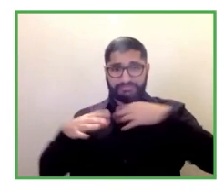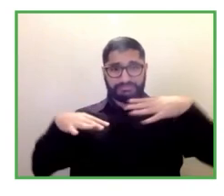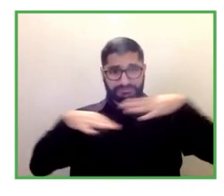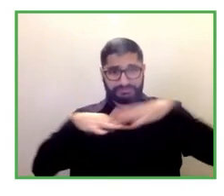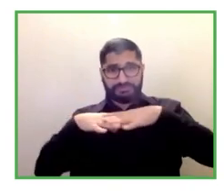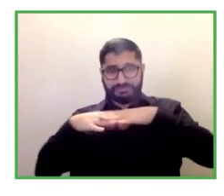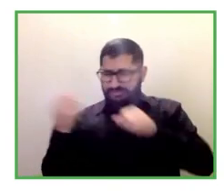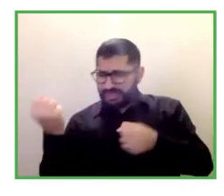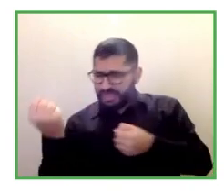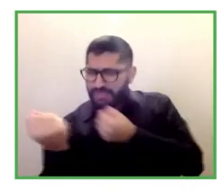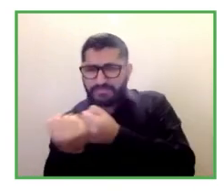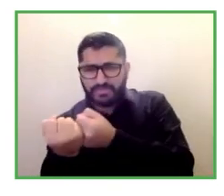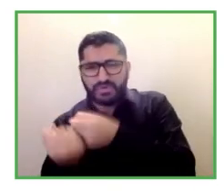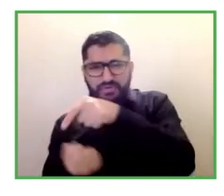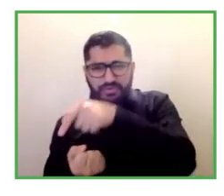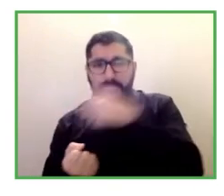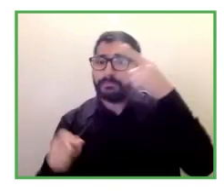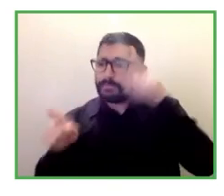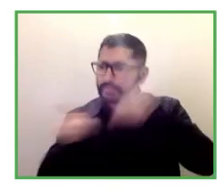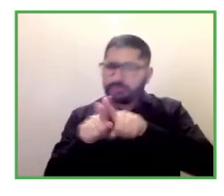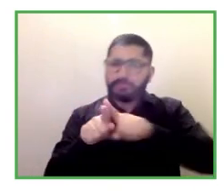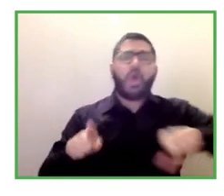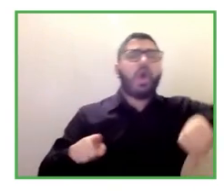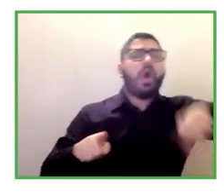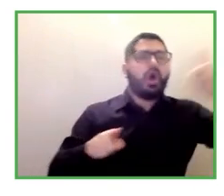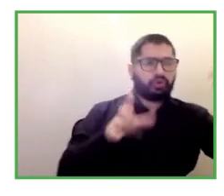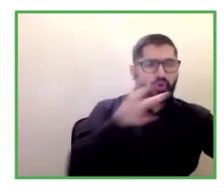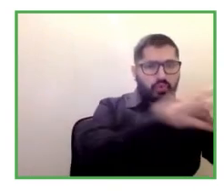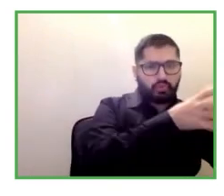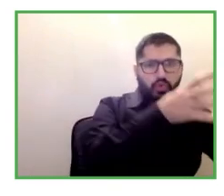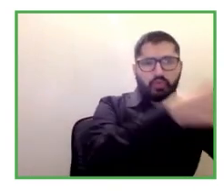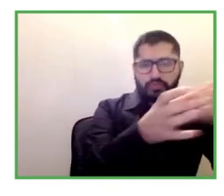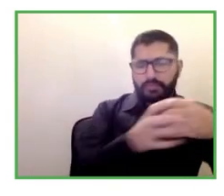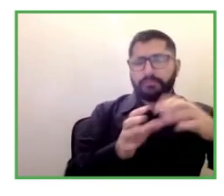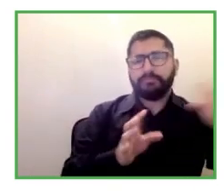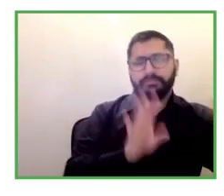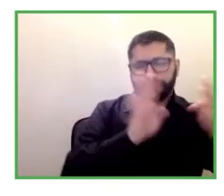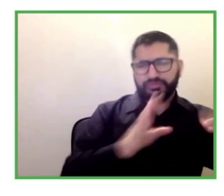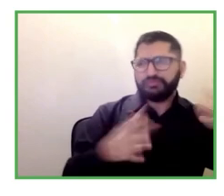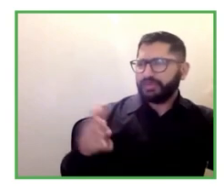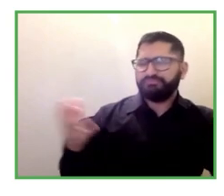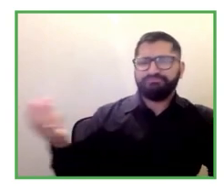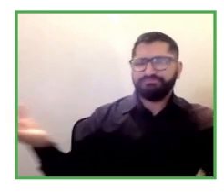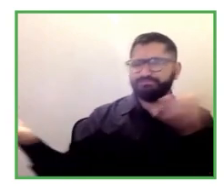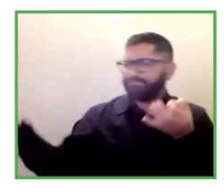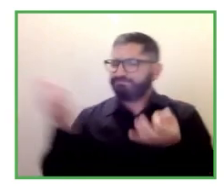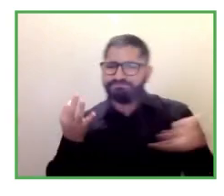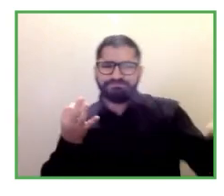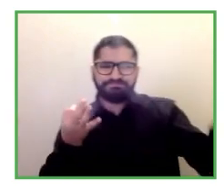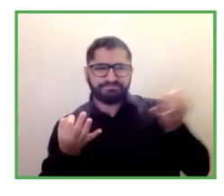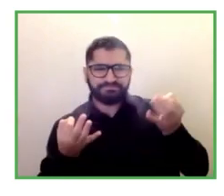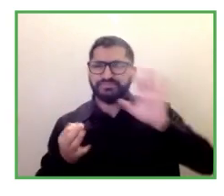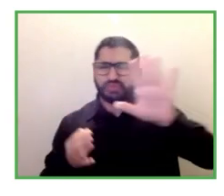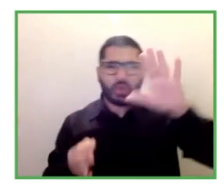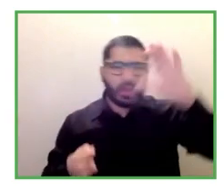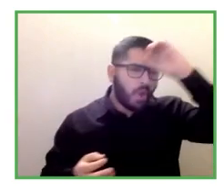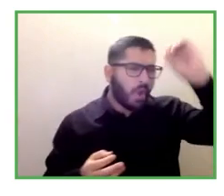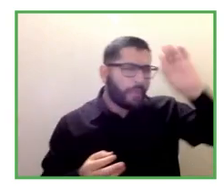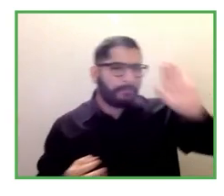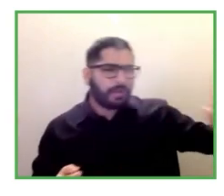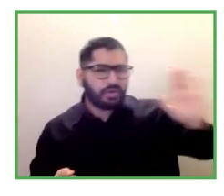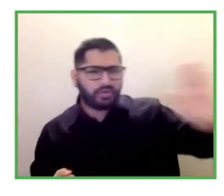tuviéramos un equipo de personas que pudieran dar ideas de cómo podíamos solucionar este problema. Entonces, nuestro equipo se